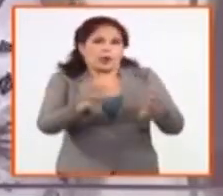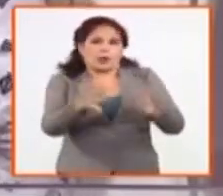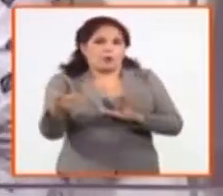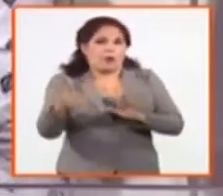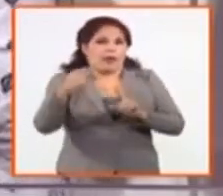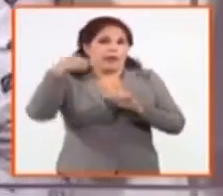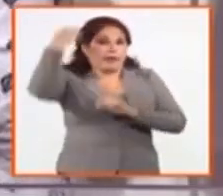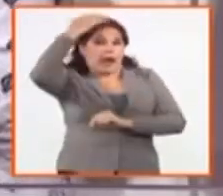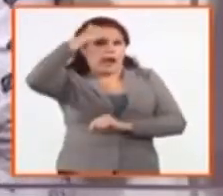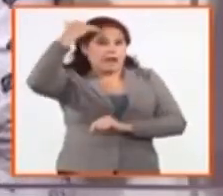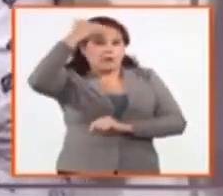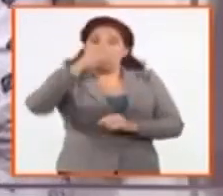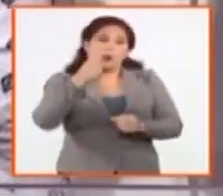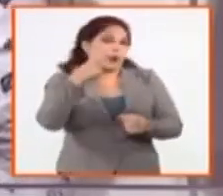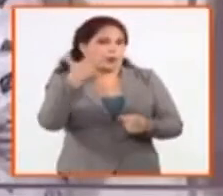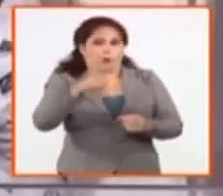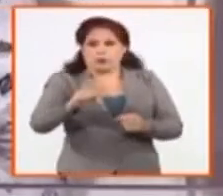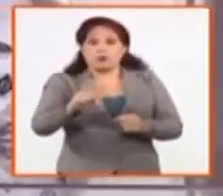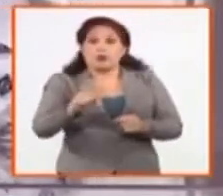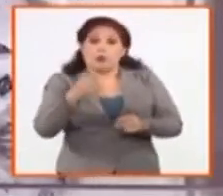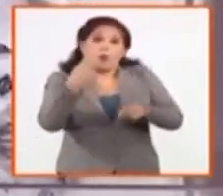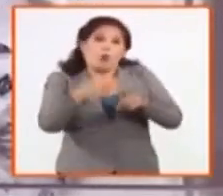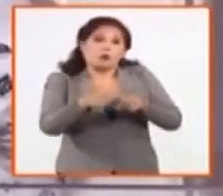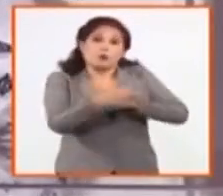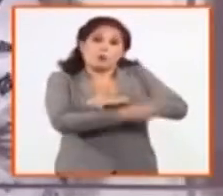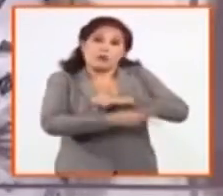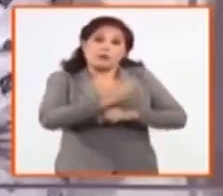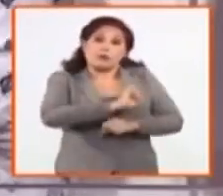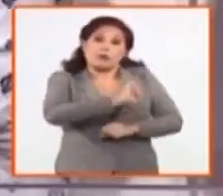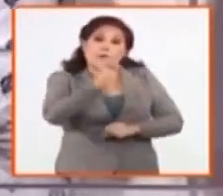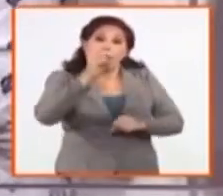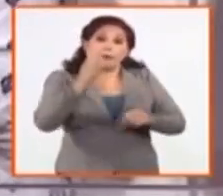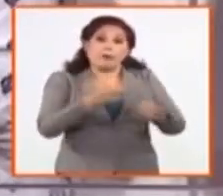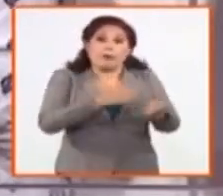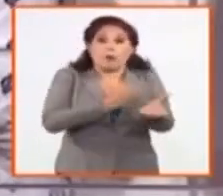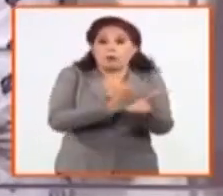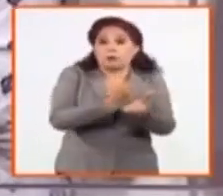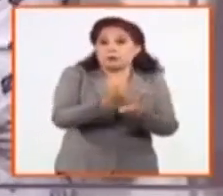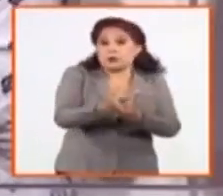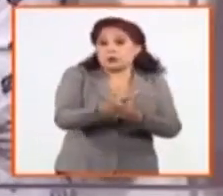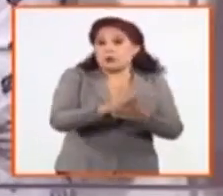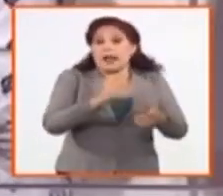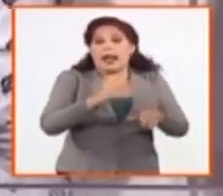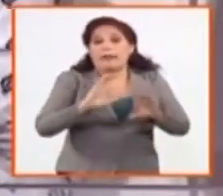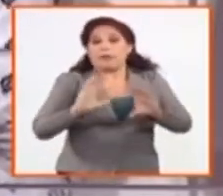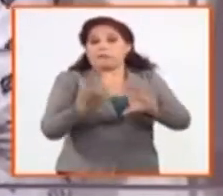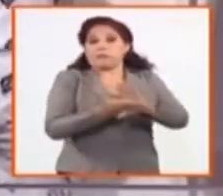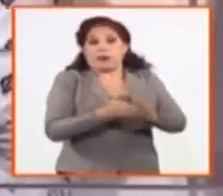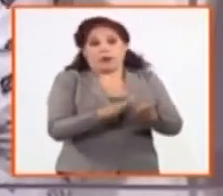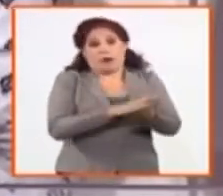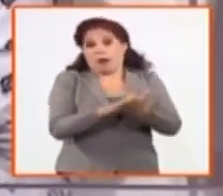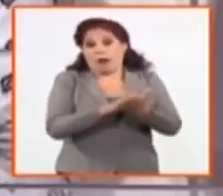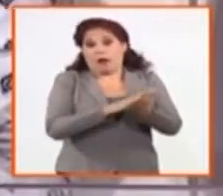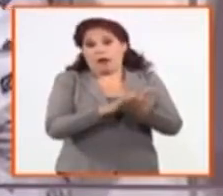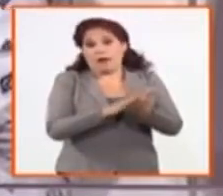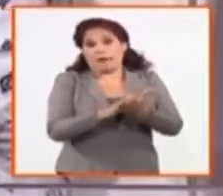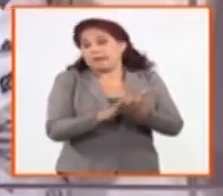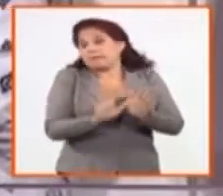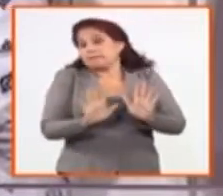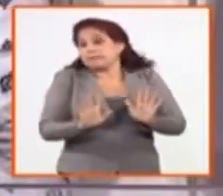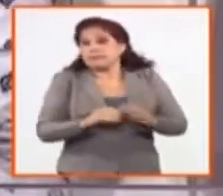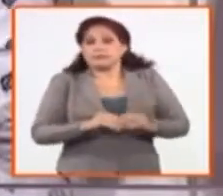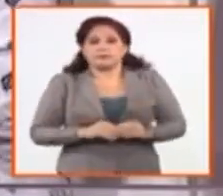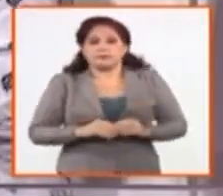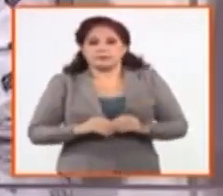otros países que tienen base islámica que han logrado mantenerse y nadie los condena. No quiero decir que lo que hacían, te digo, estaba bien o